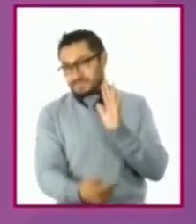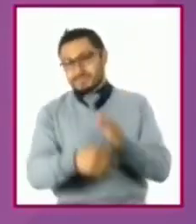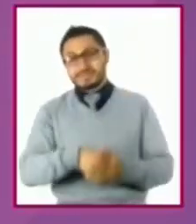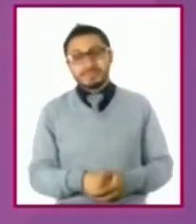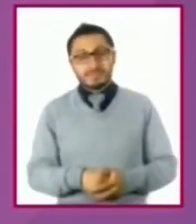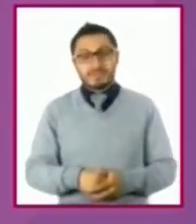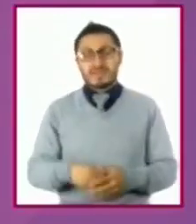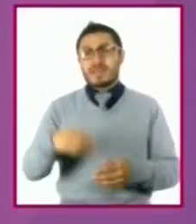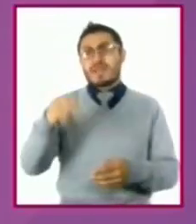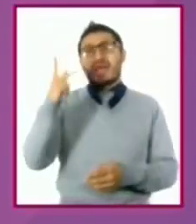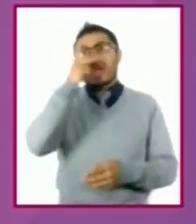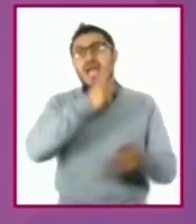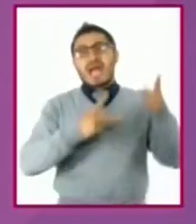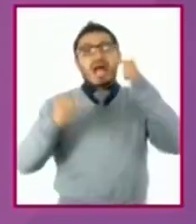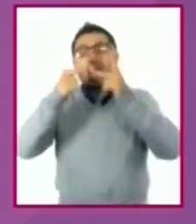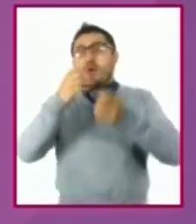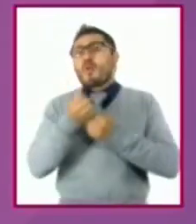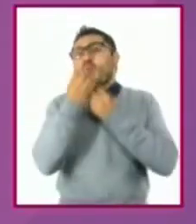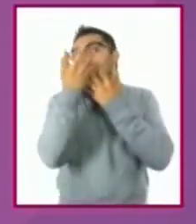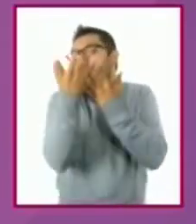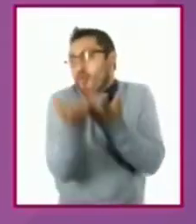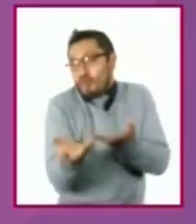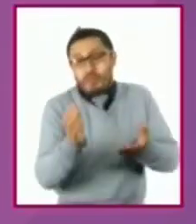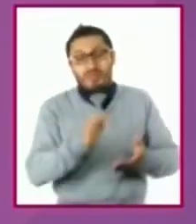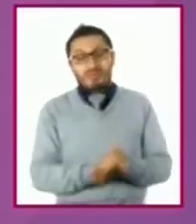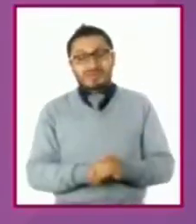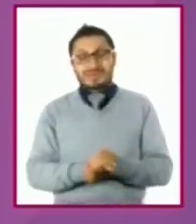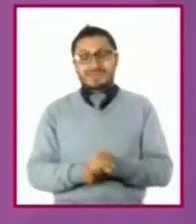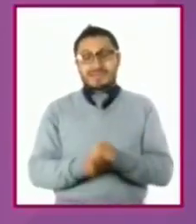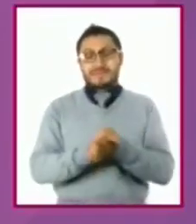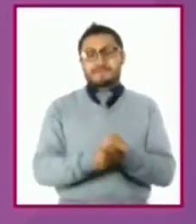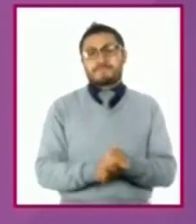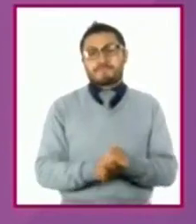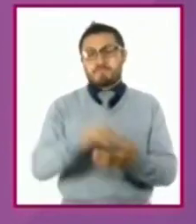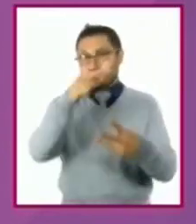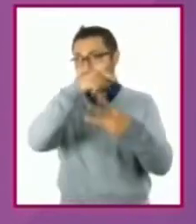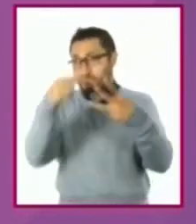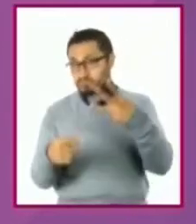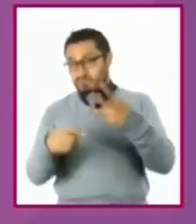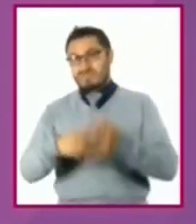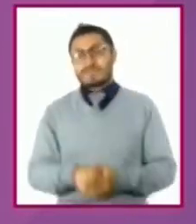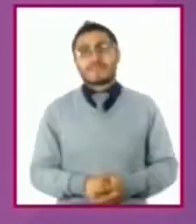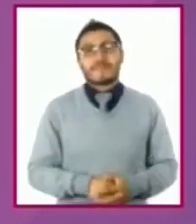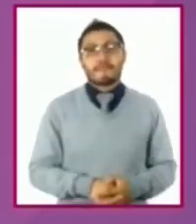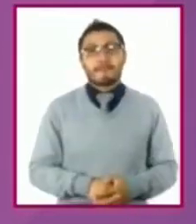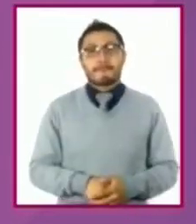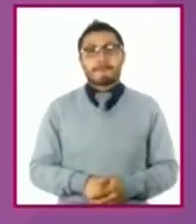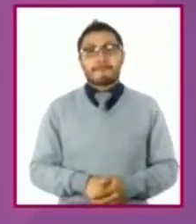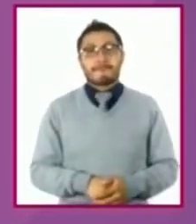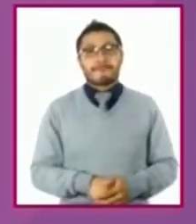manifestaciones podemos encontrar poesía vanguardista, social y coloquial.